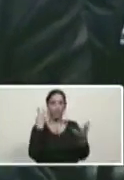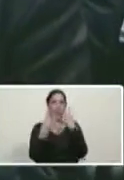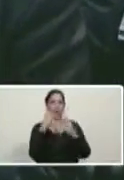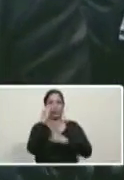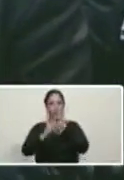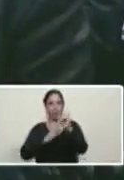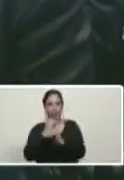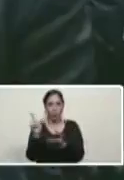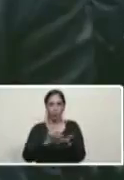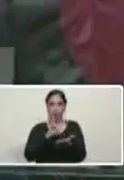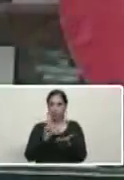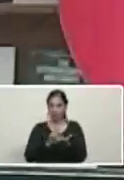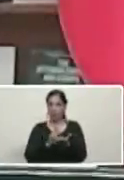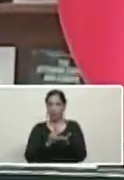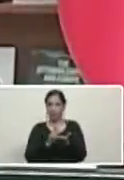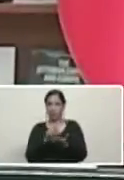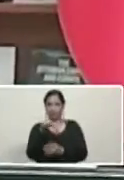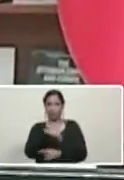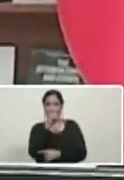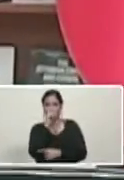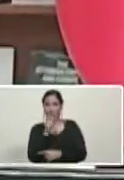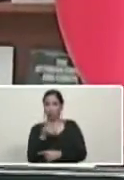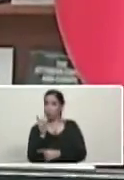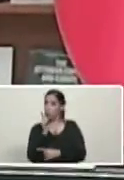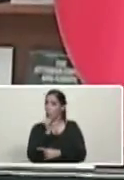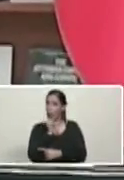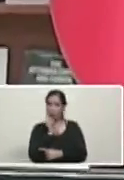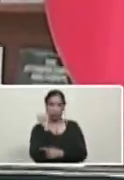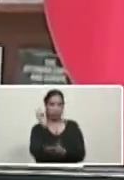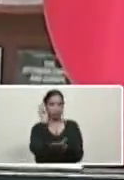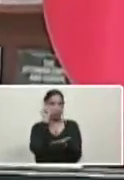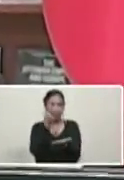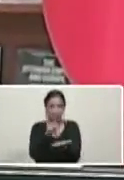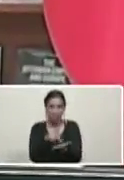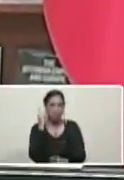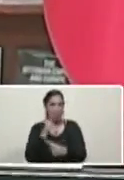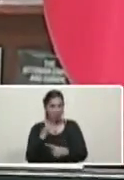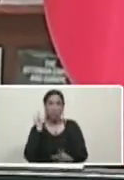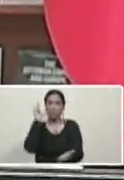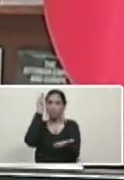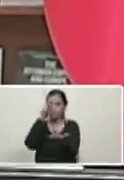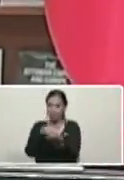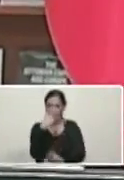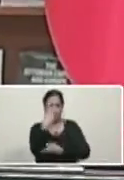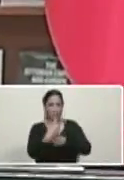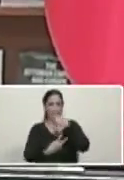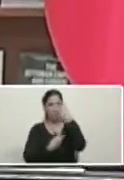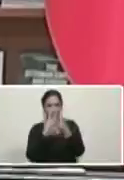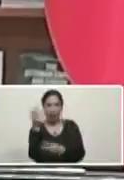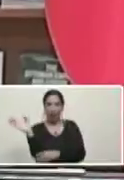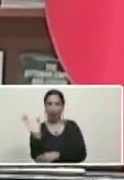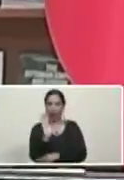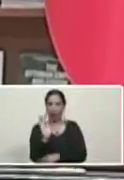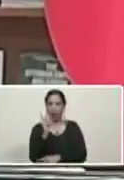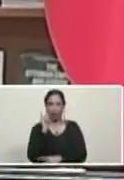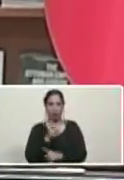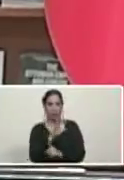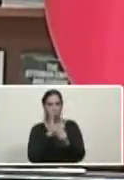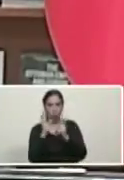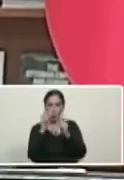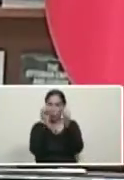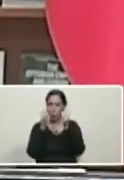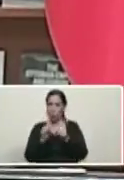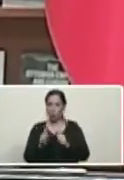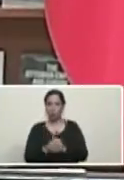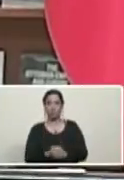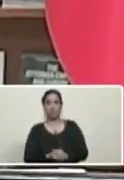Internacional del Libro. Así que no hay excusa para no venir al casco histórico, no hay excusa para no abrazarse con las artes y la cultura. Y termino